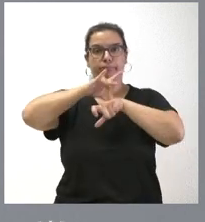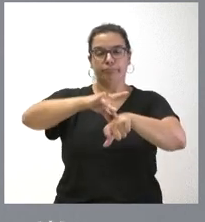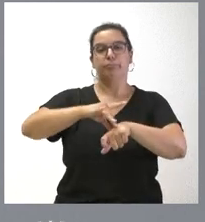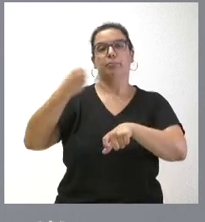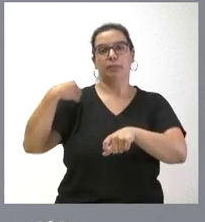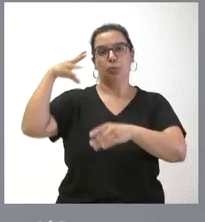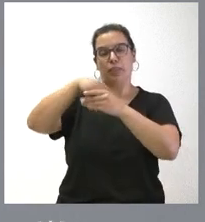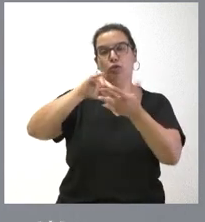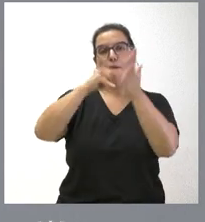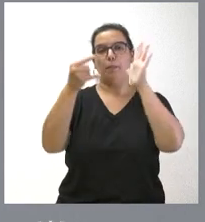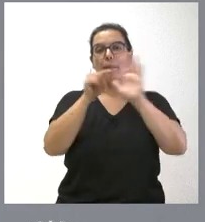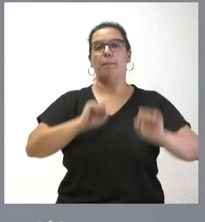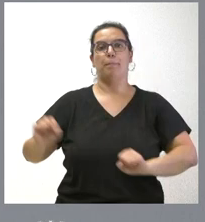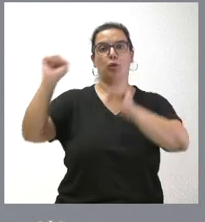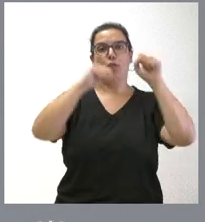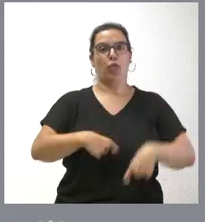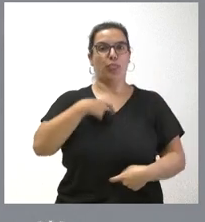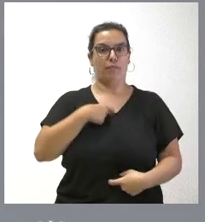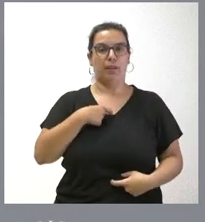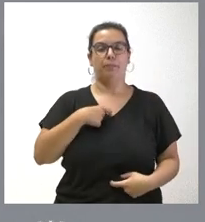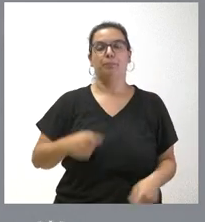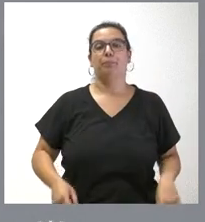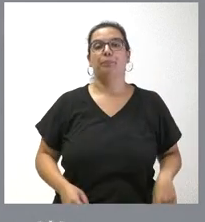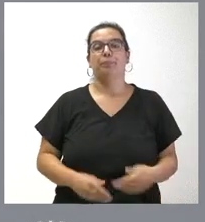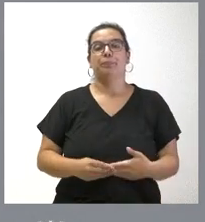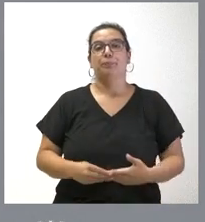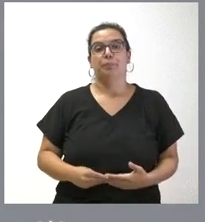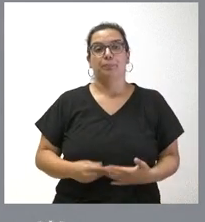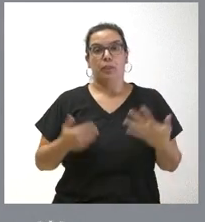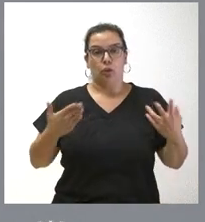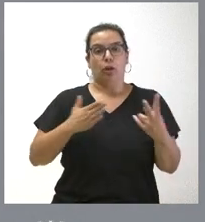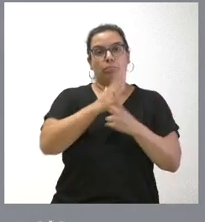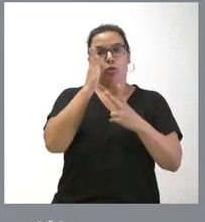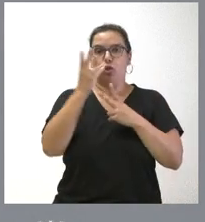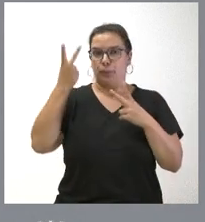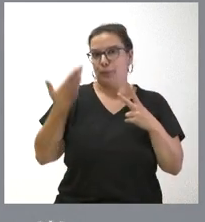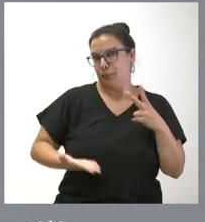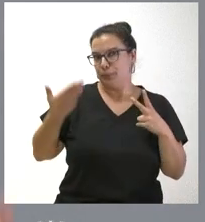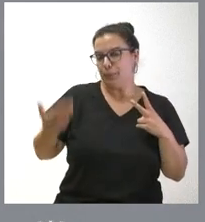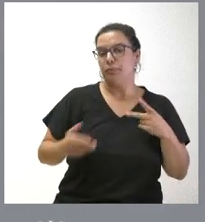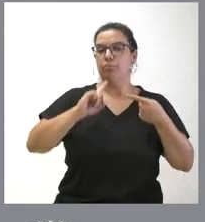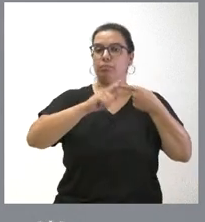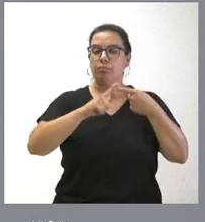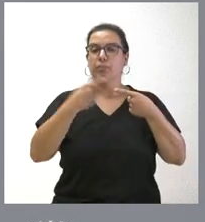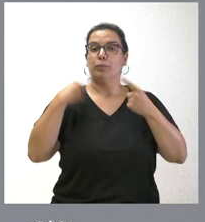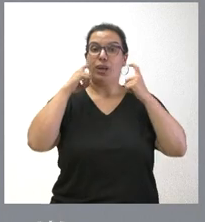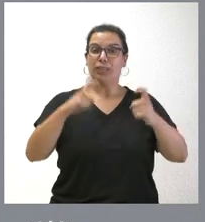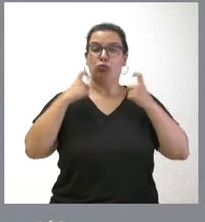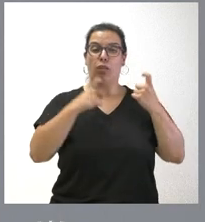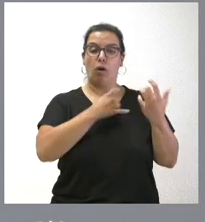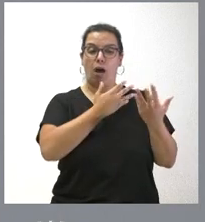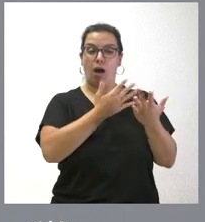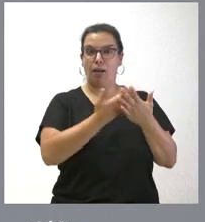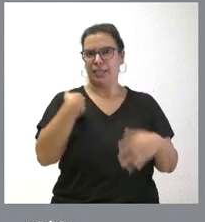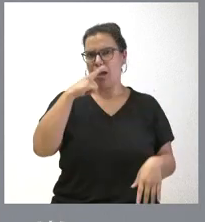dentro del plan de Protección Civil de nuestra comunidad Autónoma por ahora son dos grandes ejes por un lado completar el esfuerzo que ya se realizó